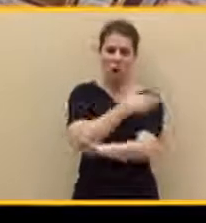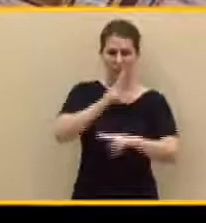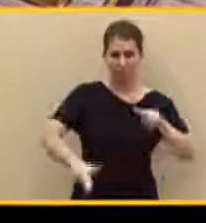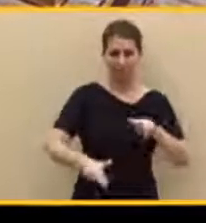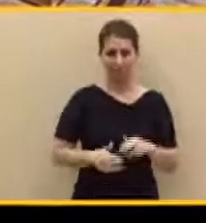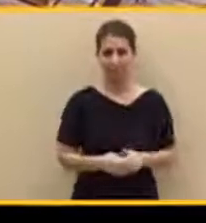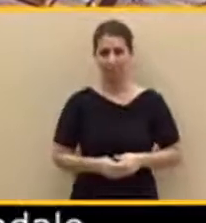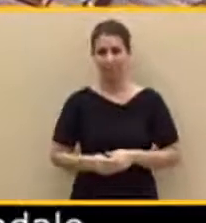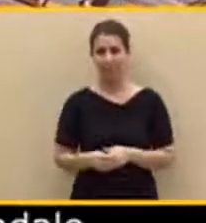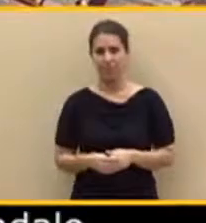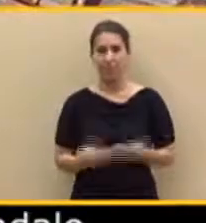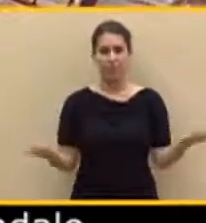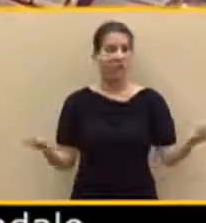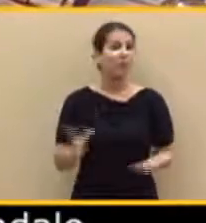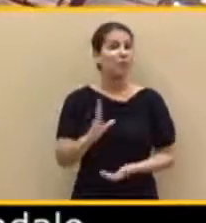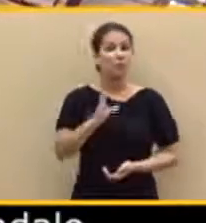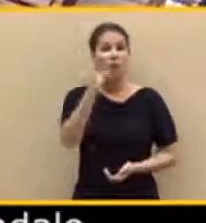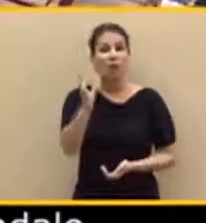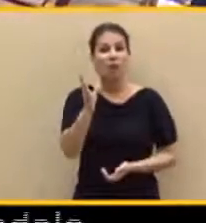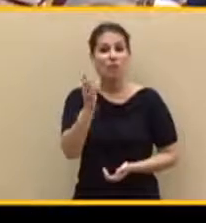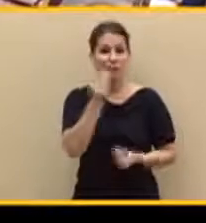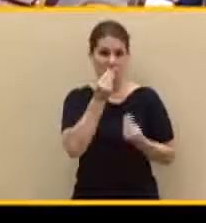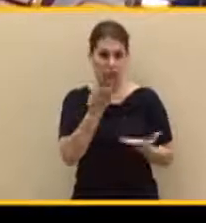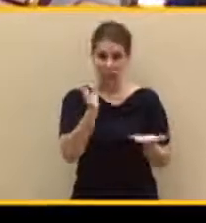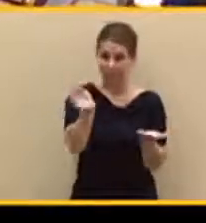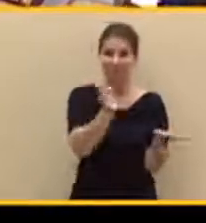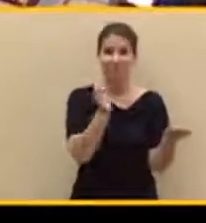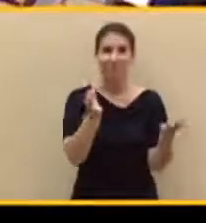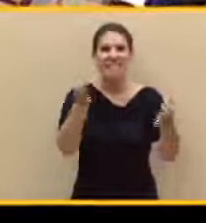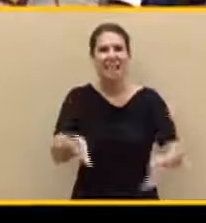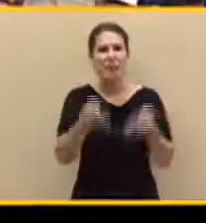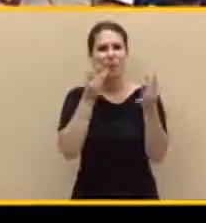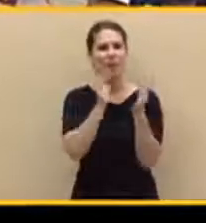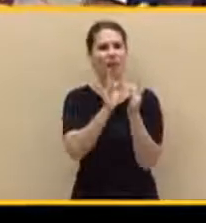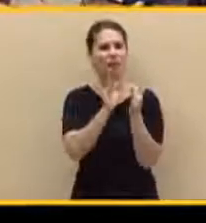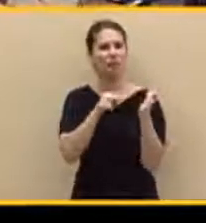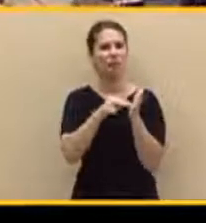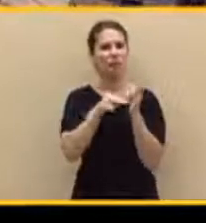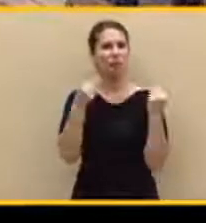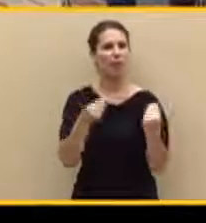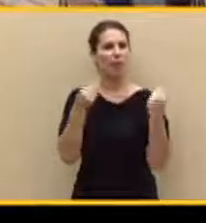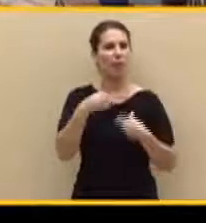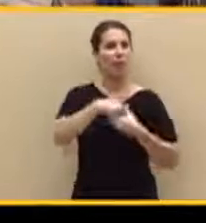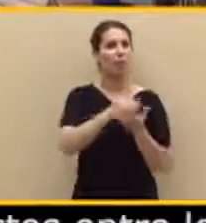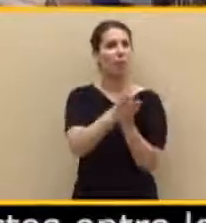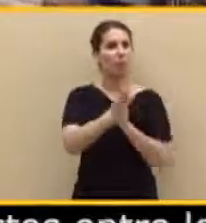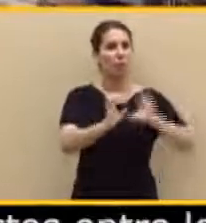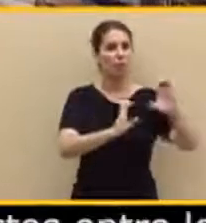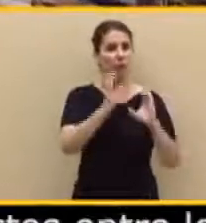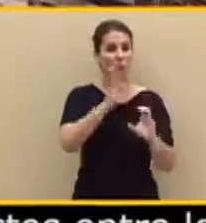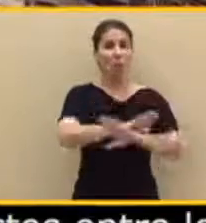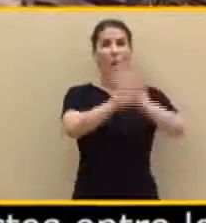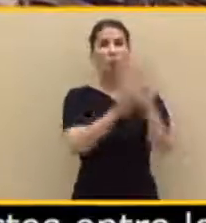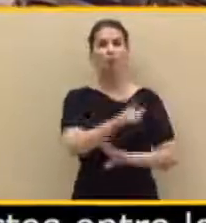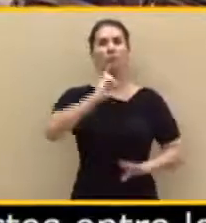Por eso, siempre es bueno, ¿verdad, señorías?, tener buenos contactos entre los que mandan en los medios de comunicación, que son los que deciden en última instancia lo